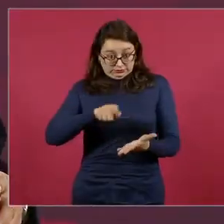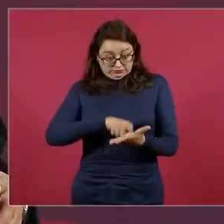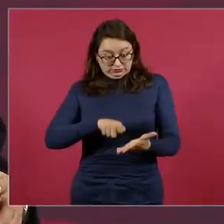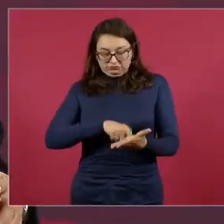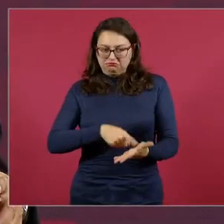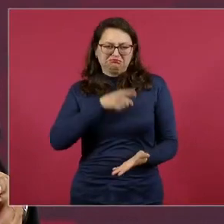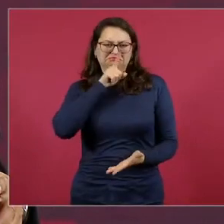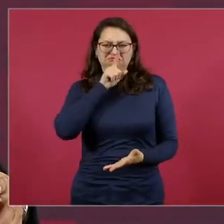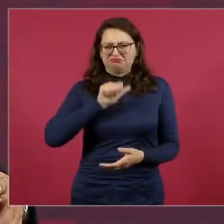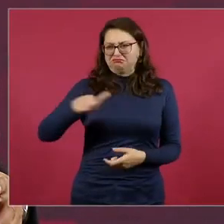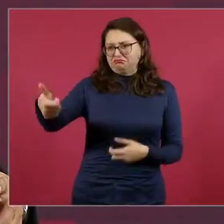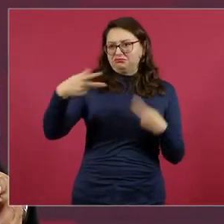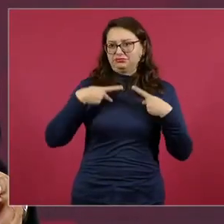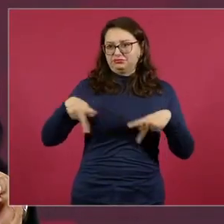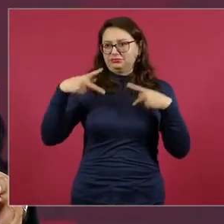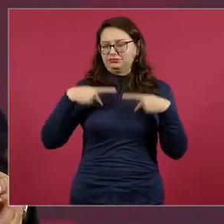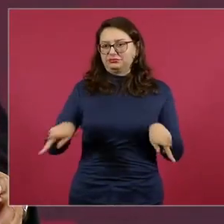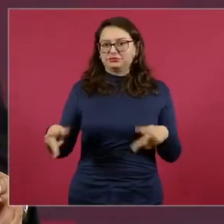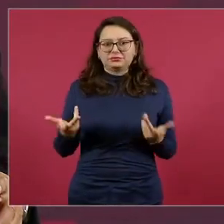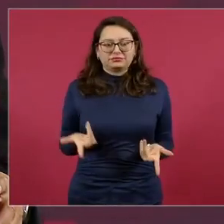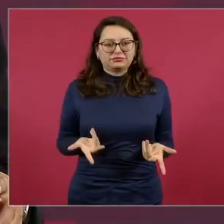Y cómo